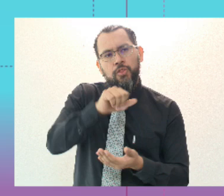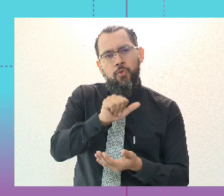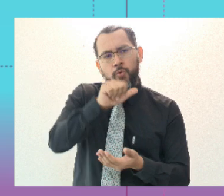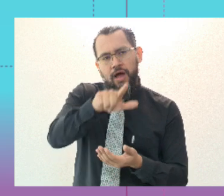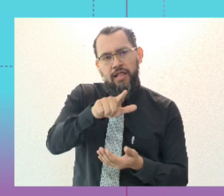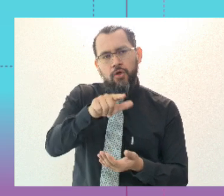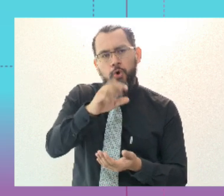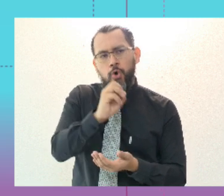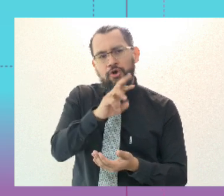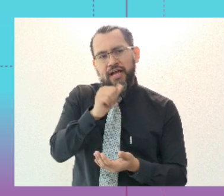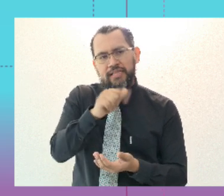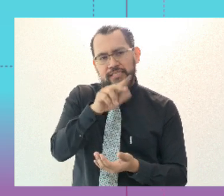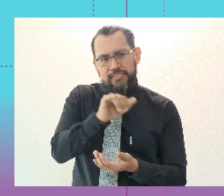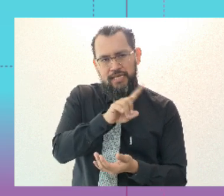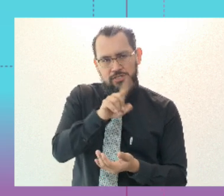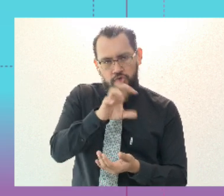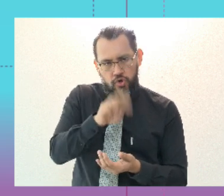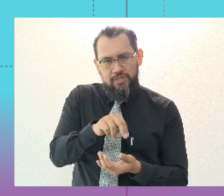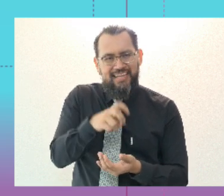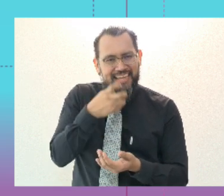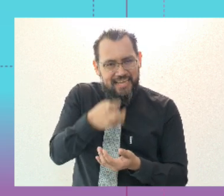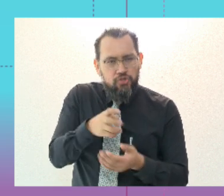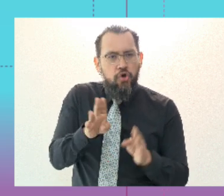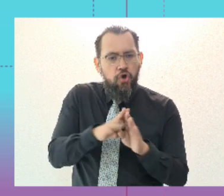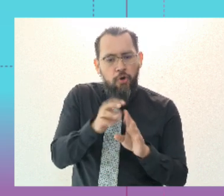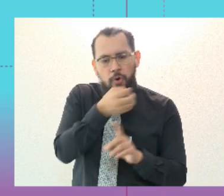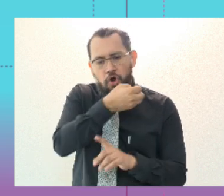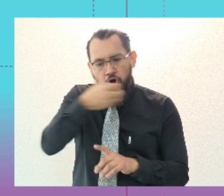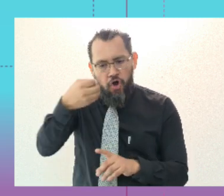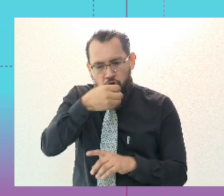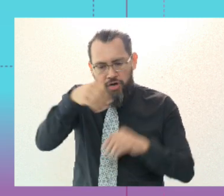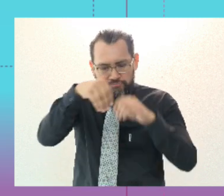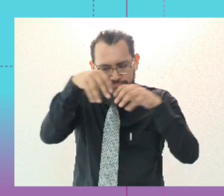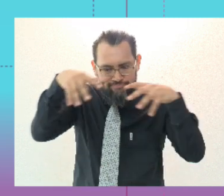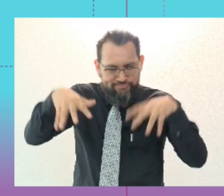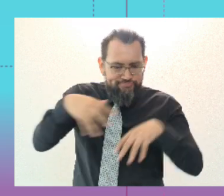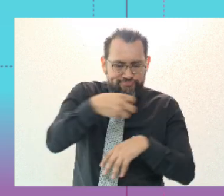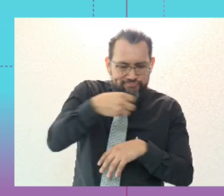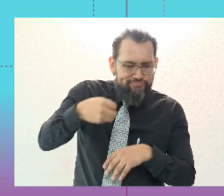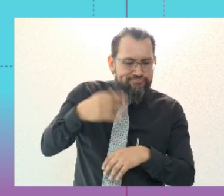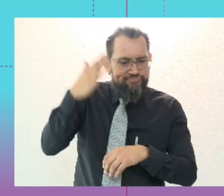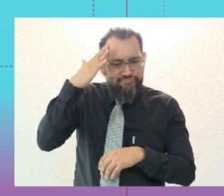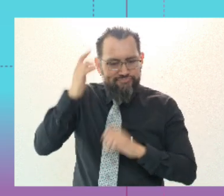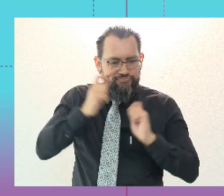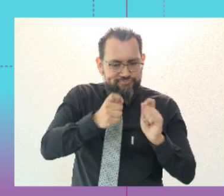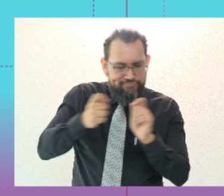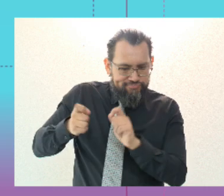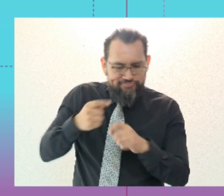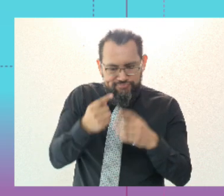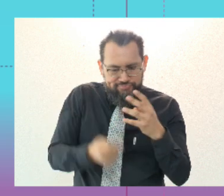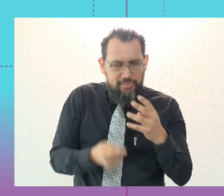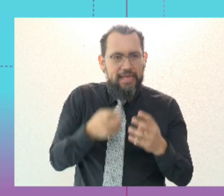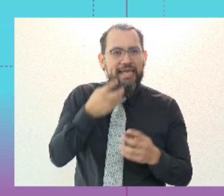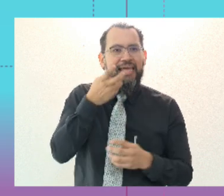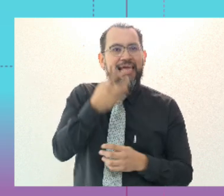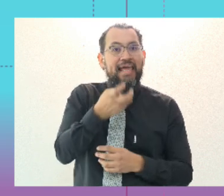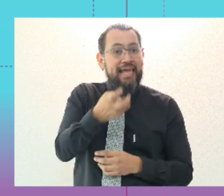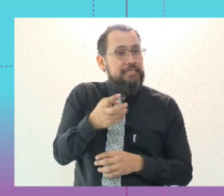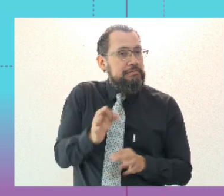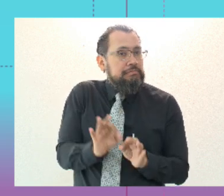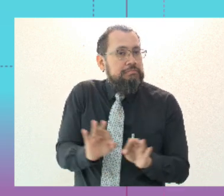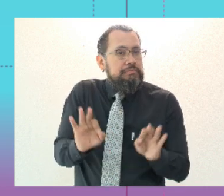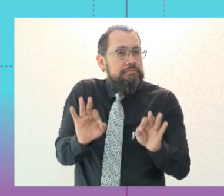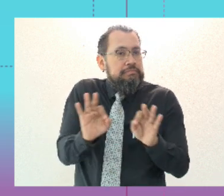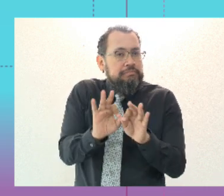que menos identificamos y que menos leemos, ¿verdad?, de nuestra organización, sin saber qué es el documento rector